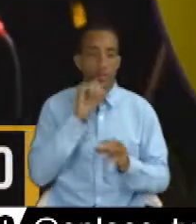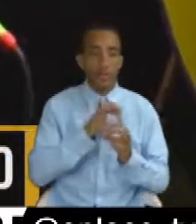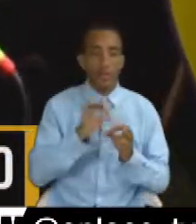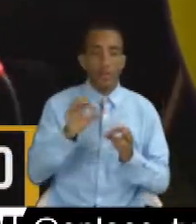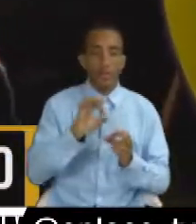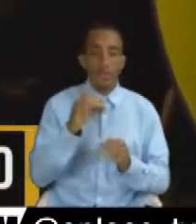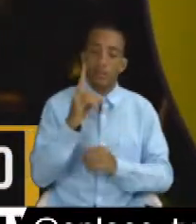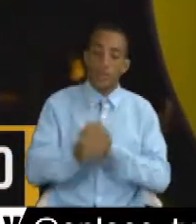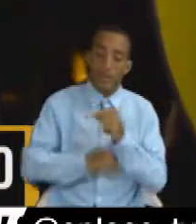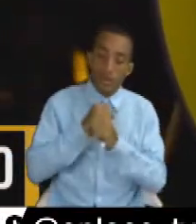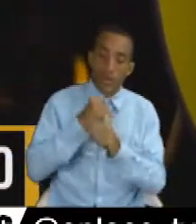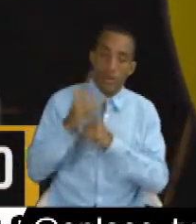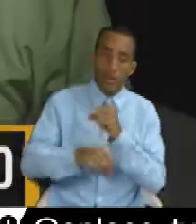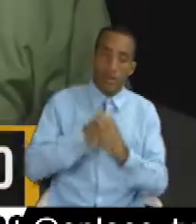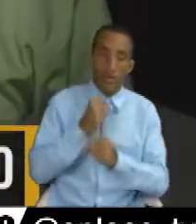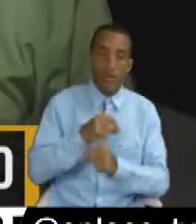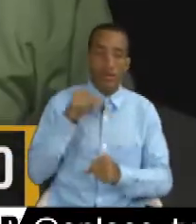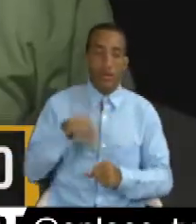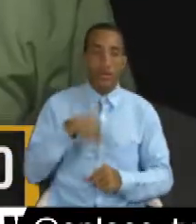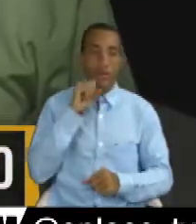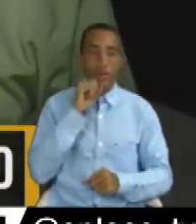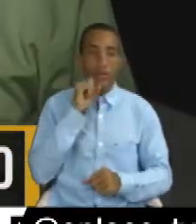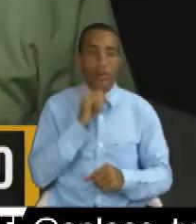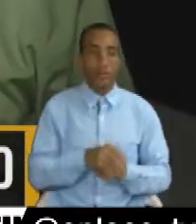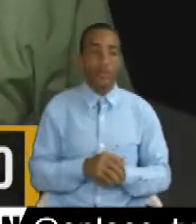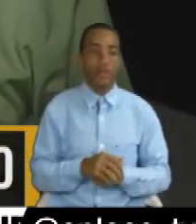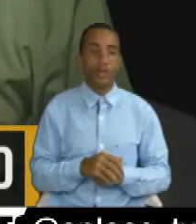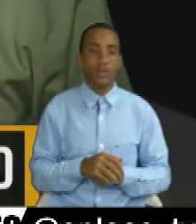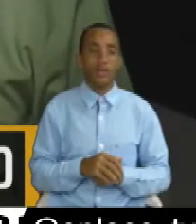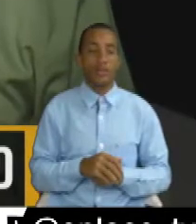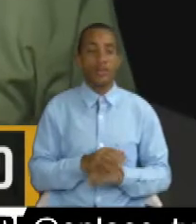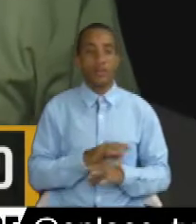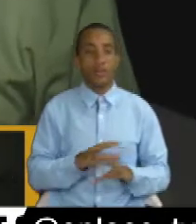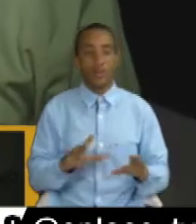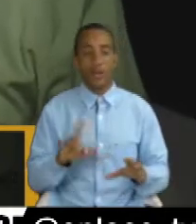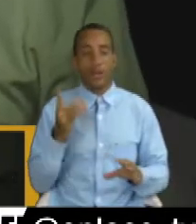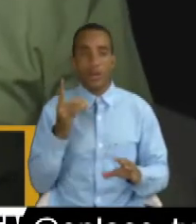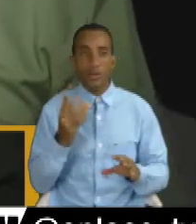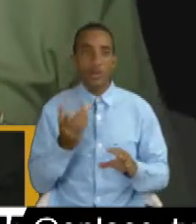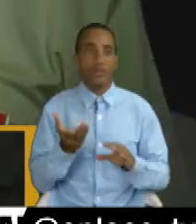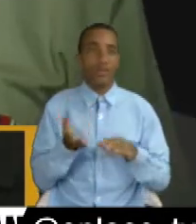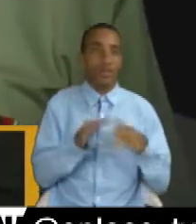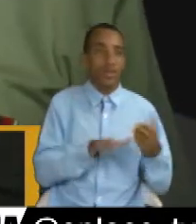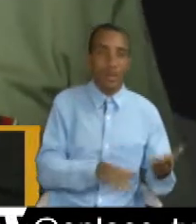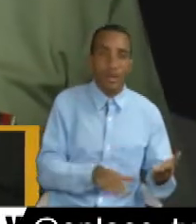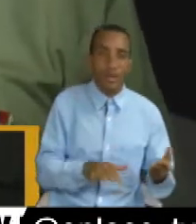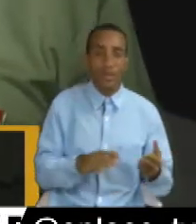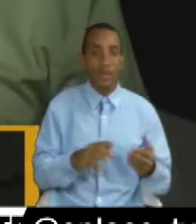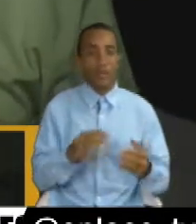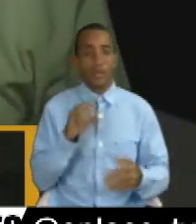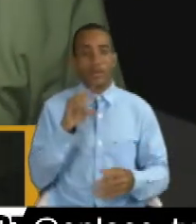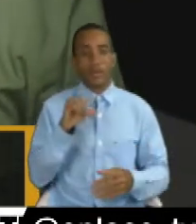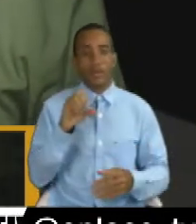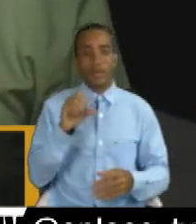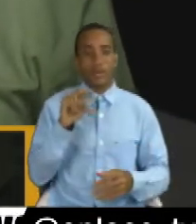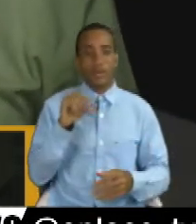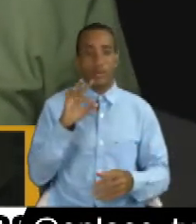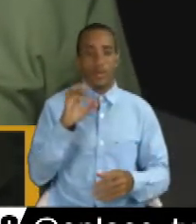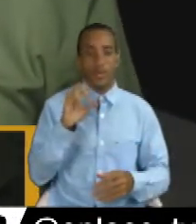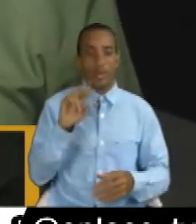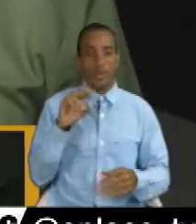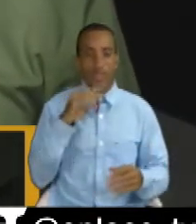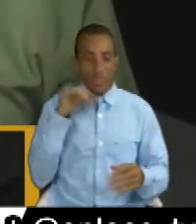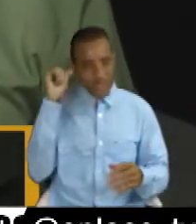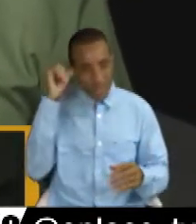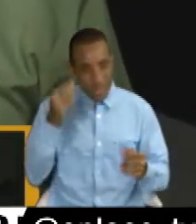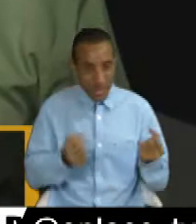a Barranca Bermeja. En Barranca Bermeja, cuando el folclore vallenato ha perdido gente como Martín Elías, pero el vallenato se mantiene, ¿no? Bueno, pero